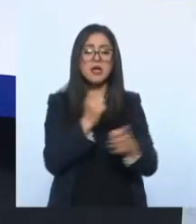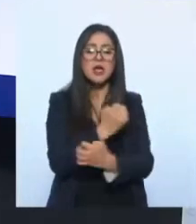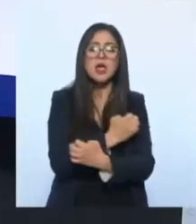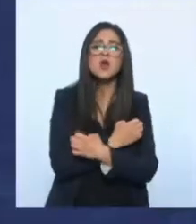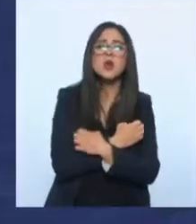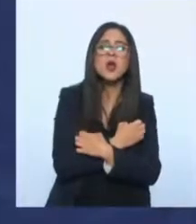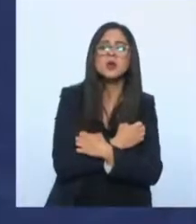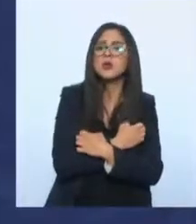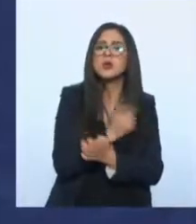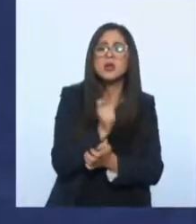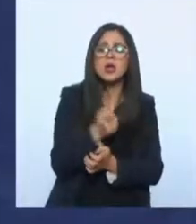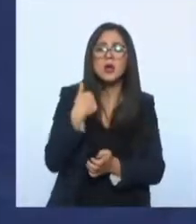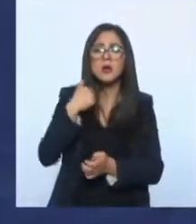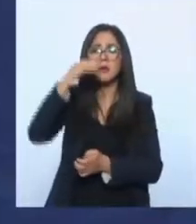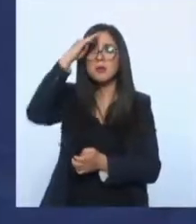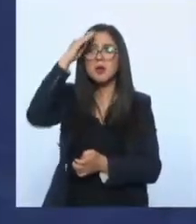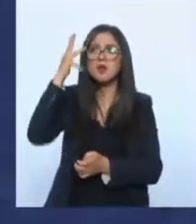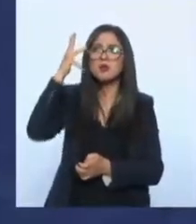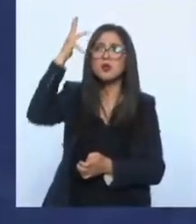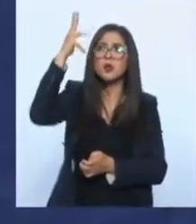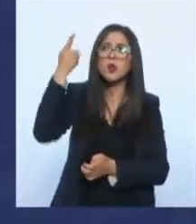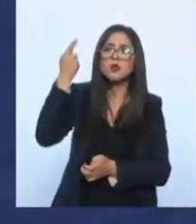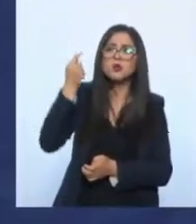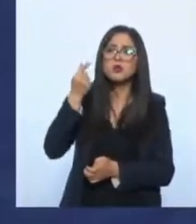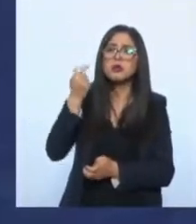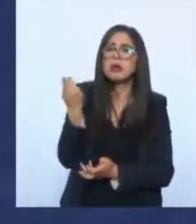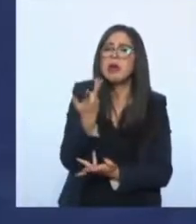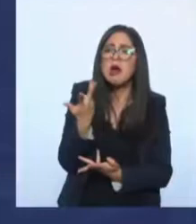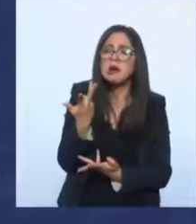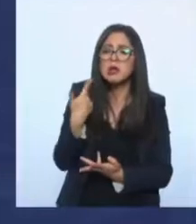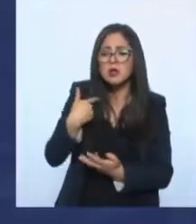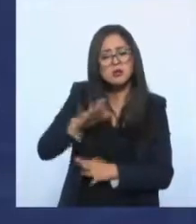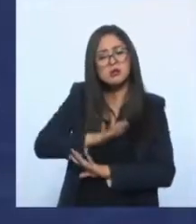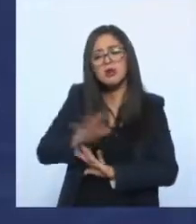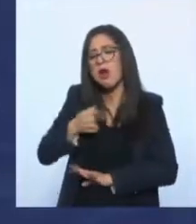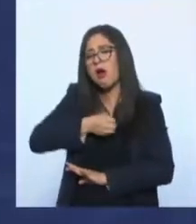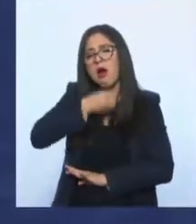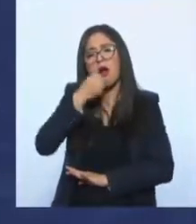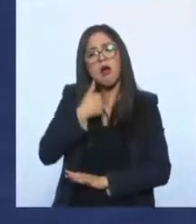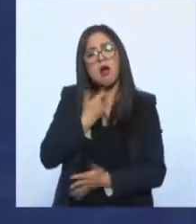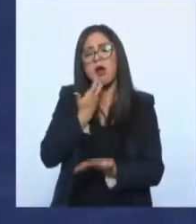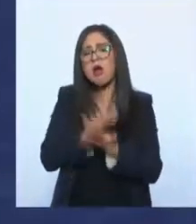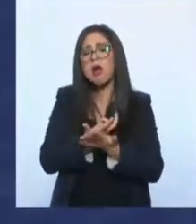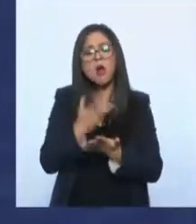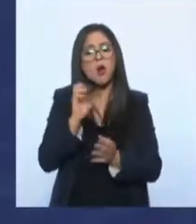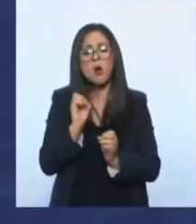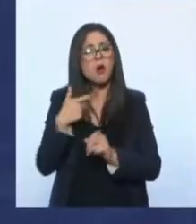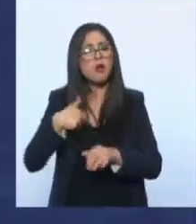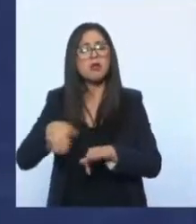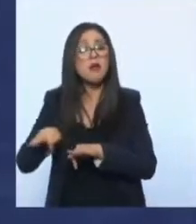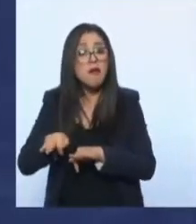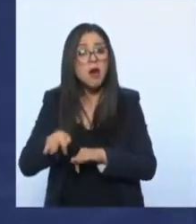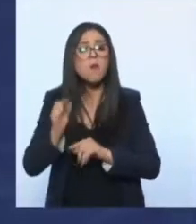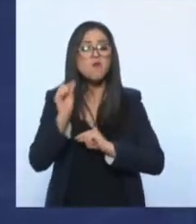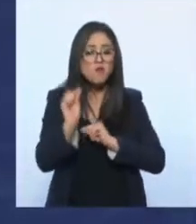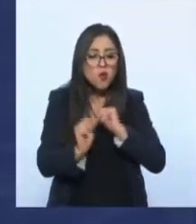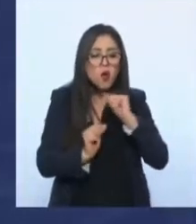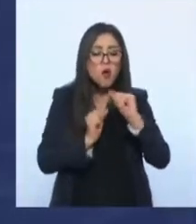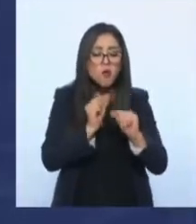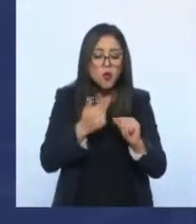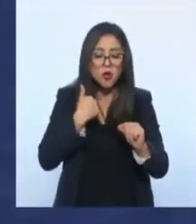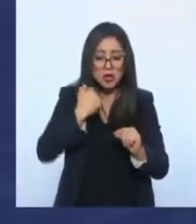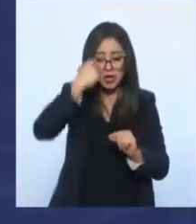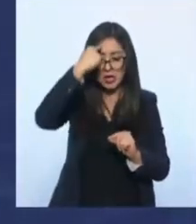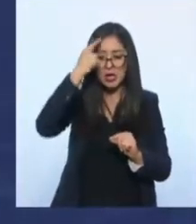también ver la parte del retiro, y en el inter, con esos ahorros que se puedan hacer, pues ir cubriendo esas necesidades básicas, tanto